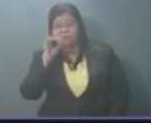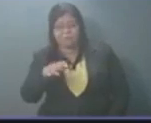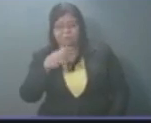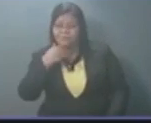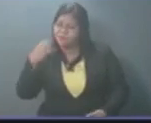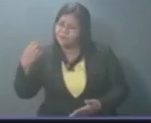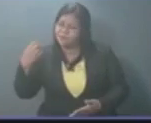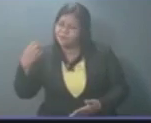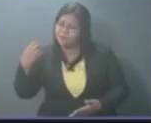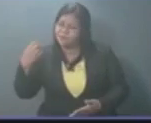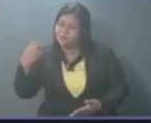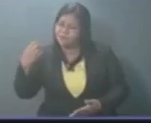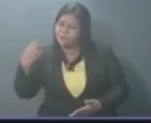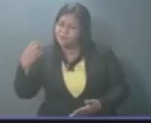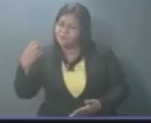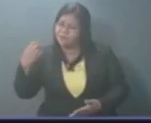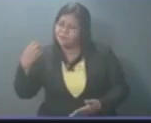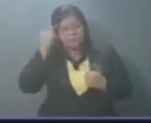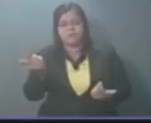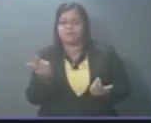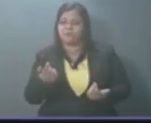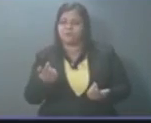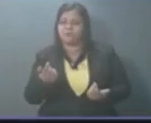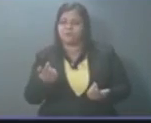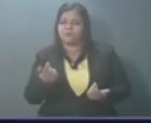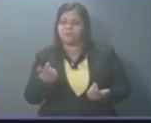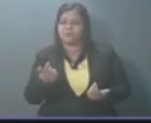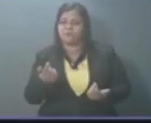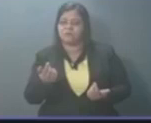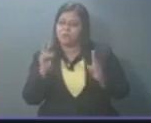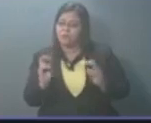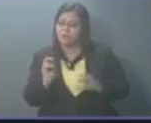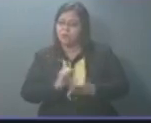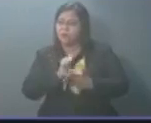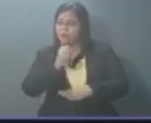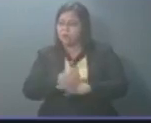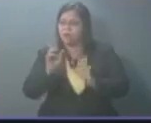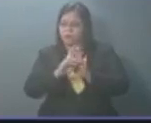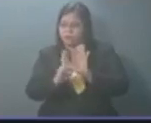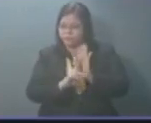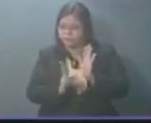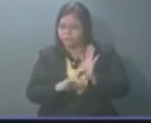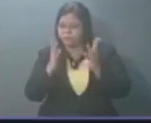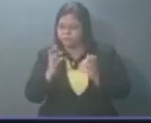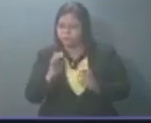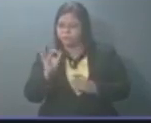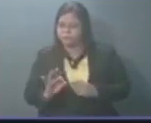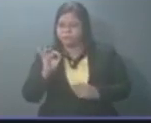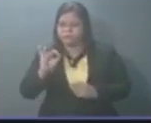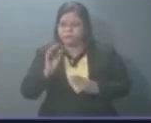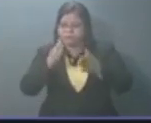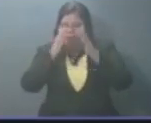se haya querido tomar con seriedad este tema para establecer condiciones que buscaran darle una mejor atención